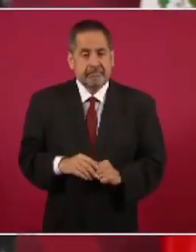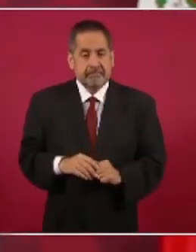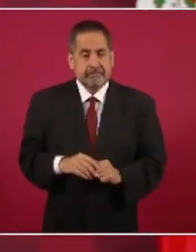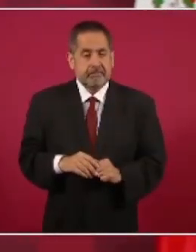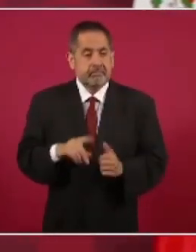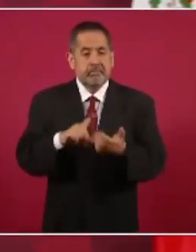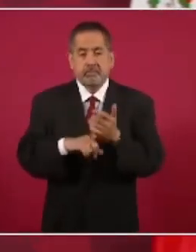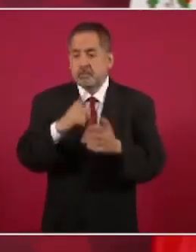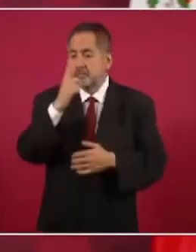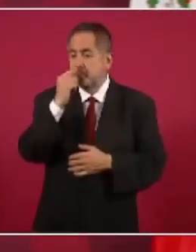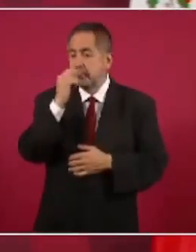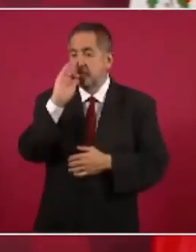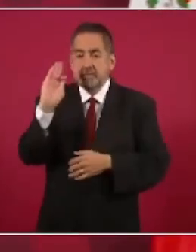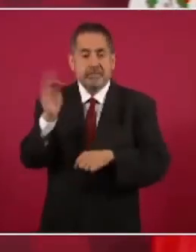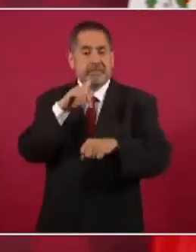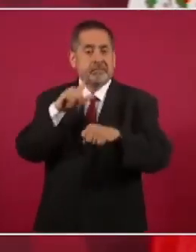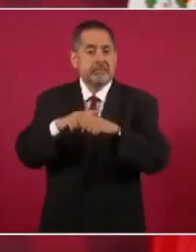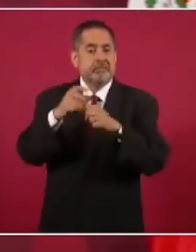Policía Federal de Seguridad,